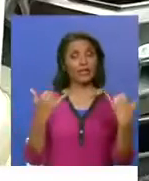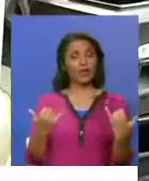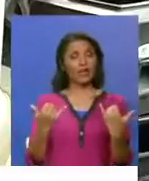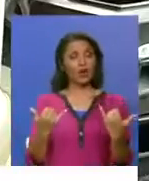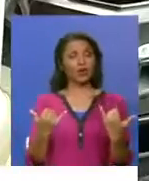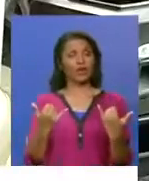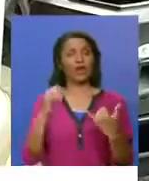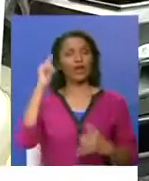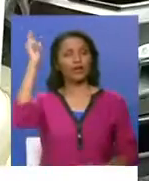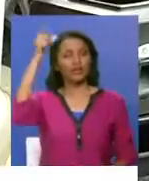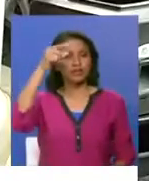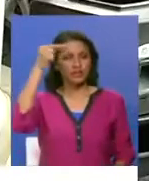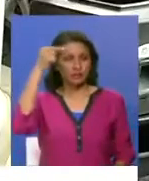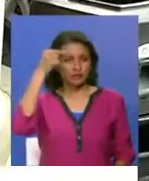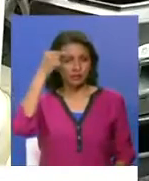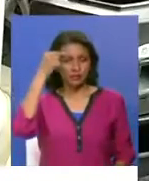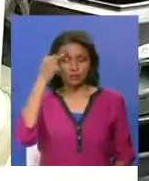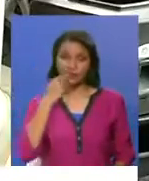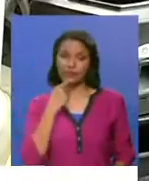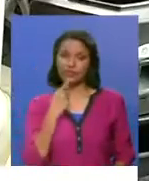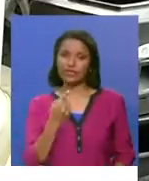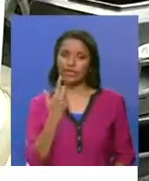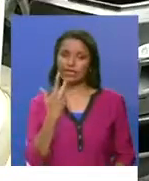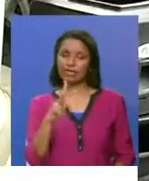autoridades manifestaron que el galón estará en